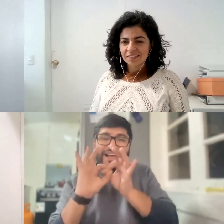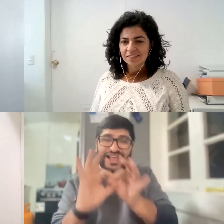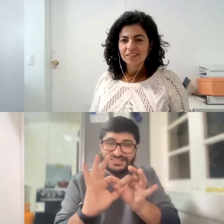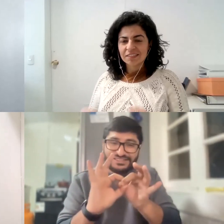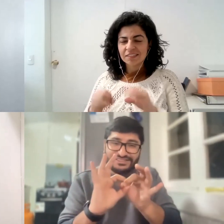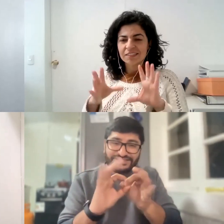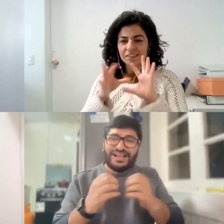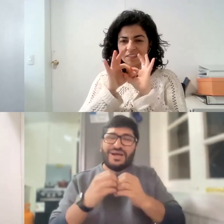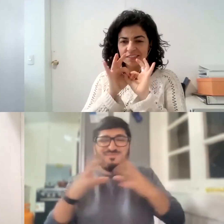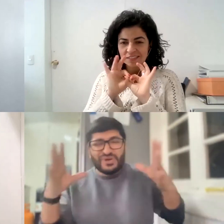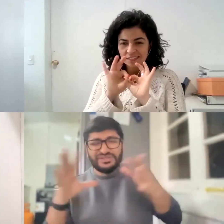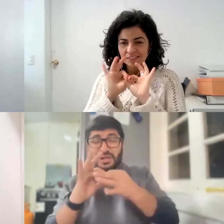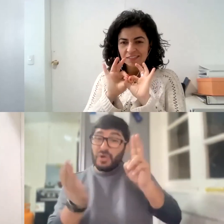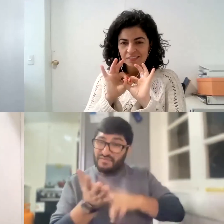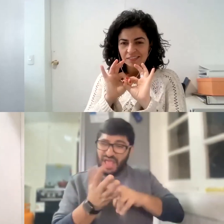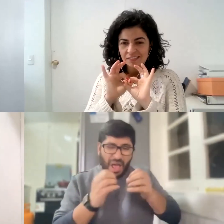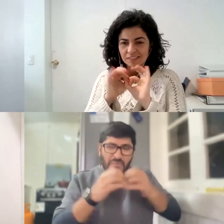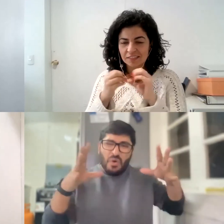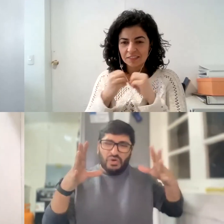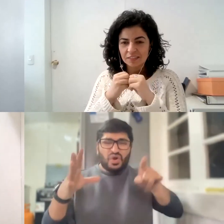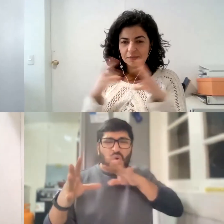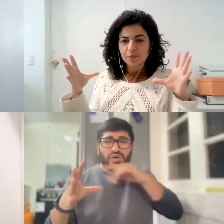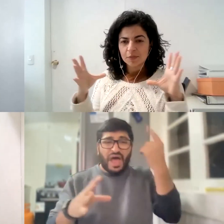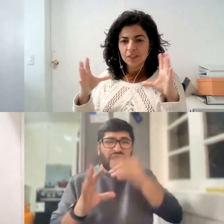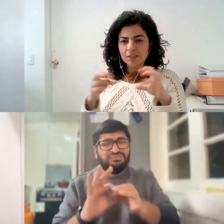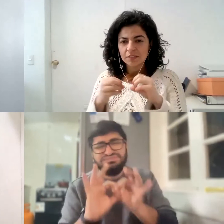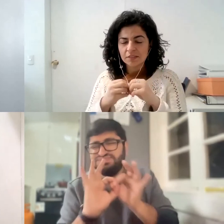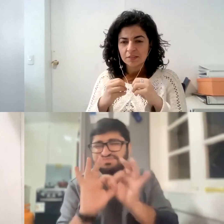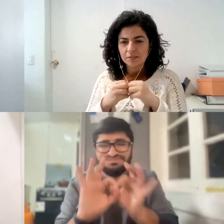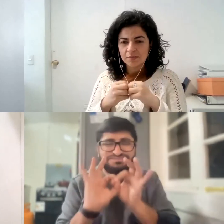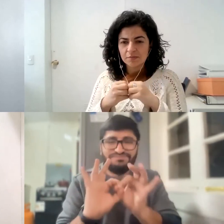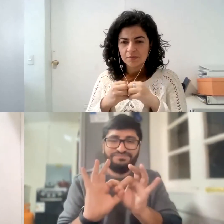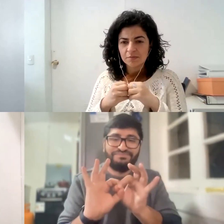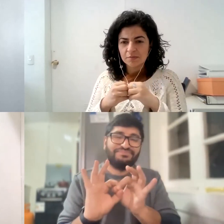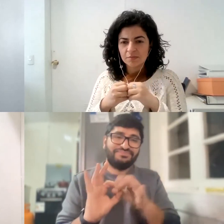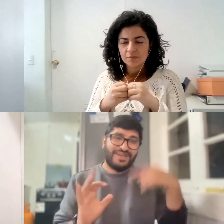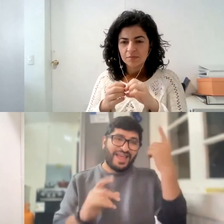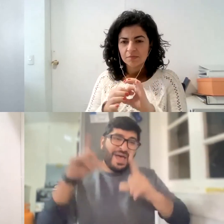Muchas gracias. Esta es la señal de muchas gracias, muchas gracias. En verdad, ¿no? Es como